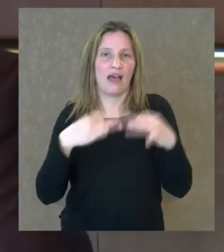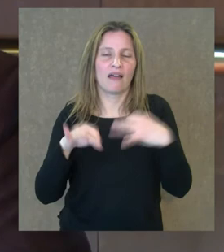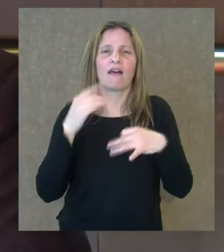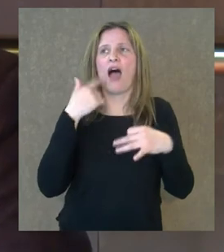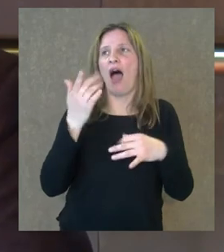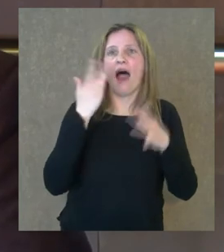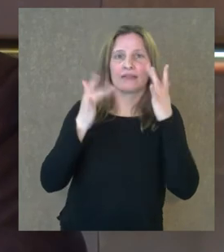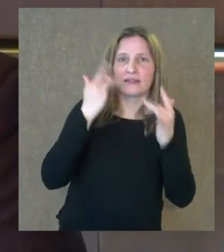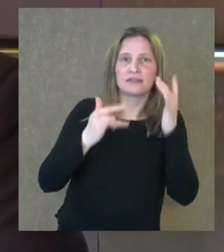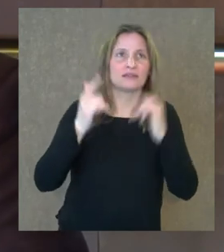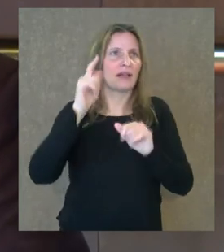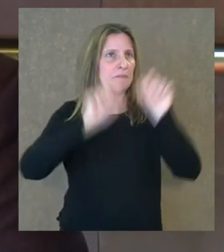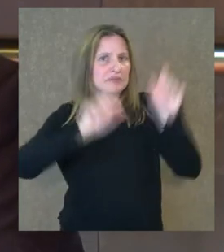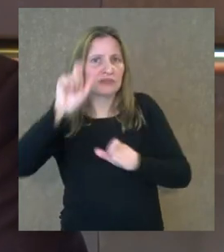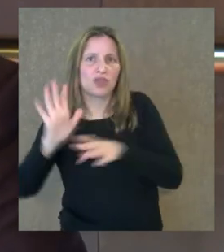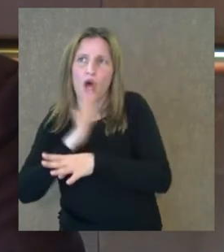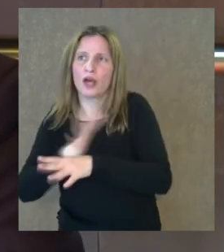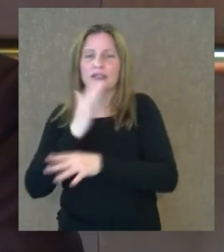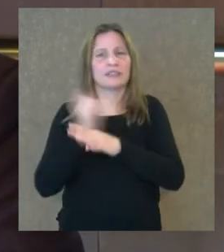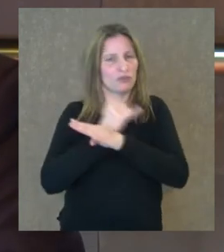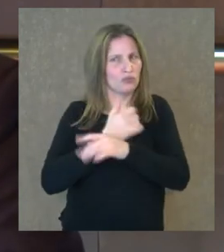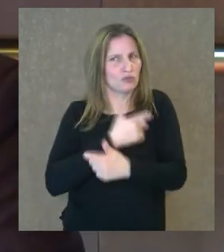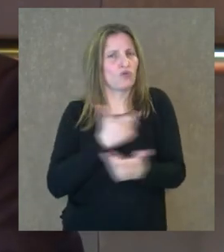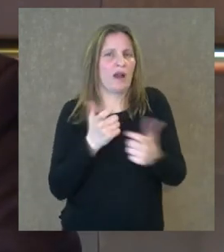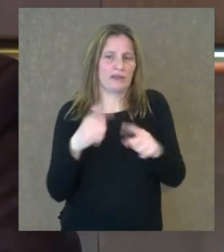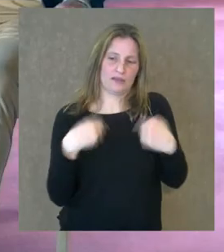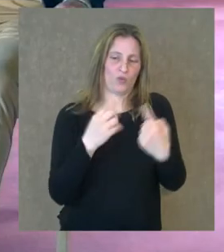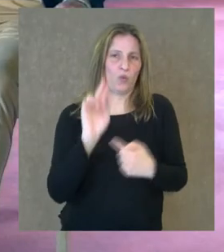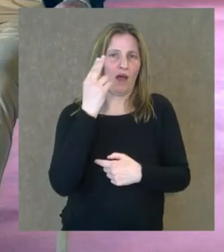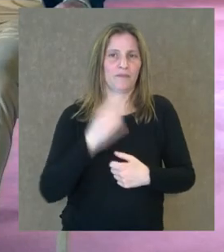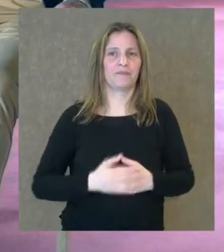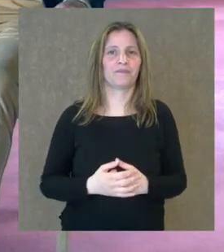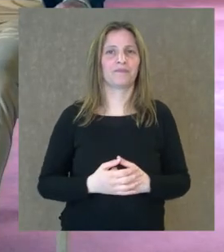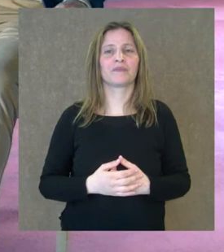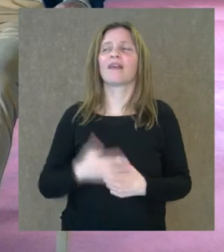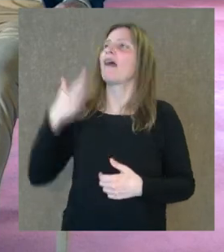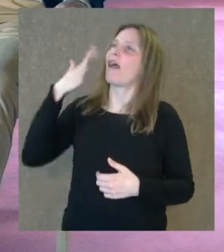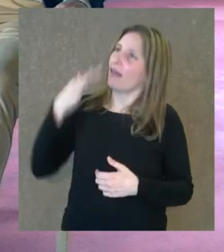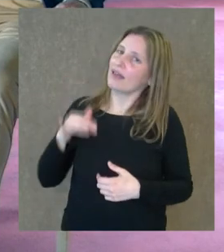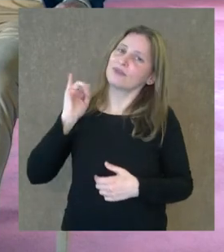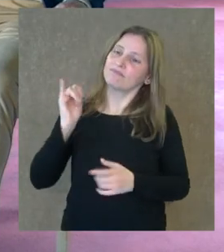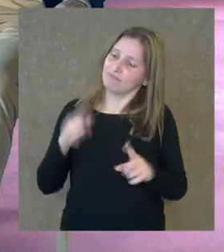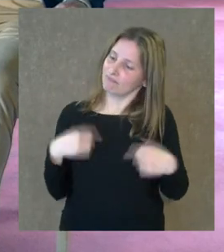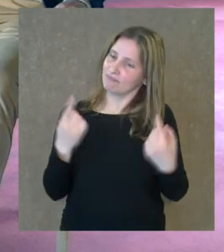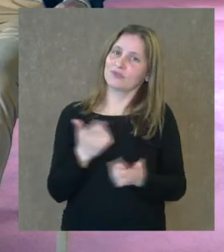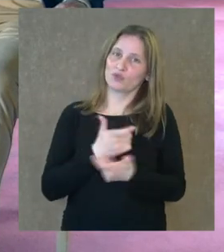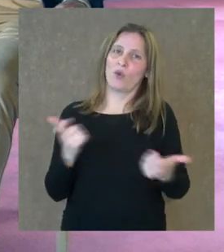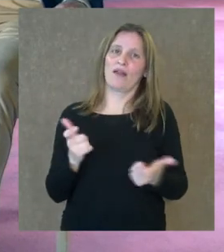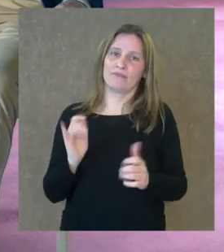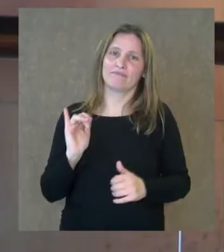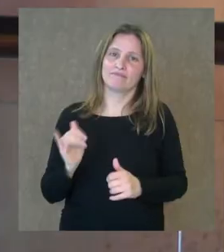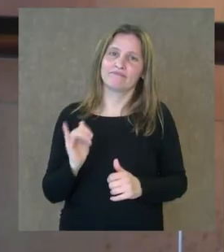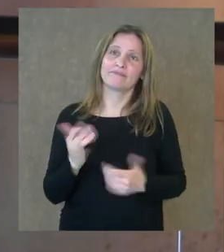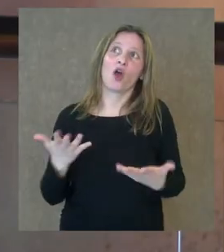artistas públicos instituciones muy afortunados sí yo creo que somos muy afortunados y